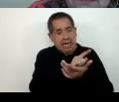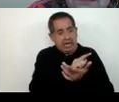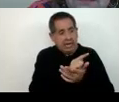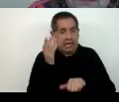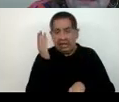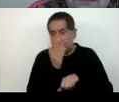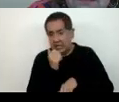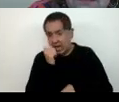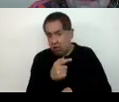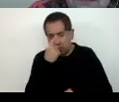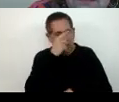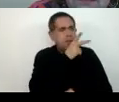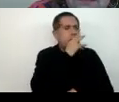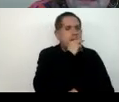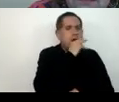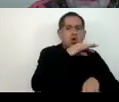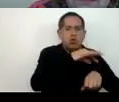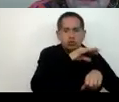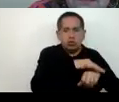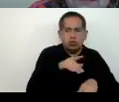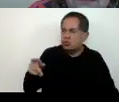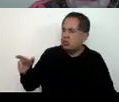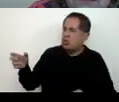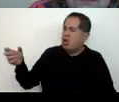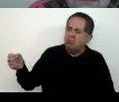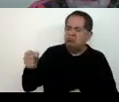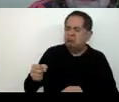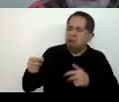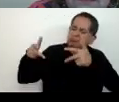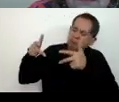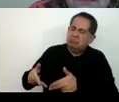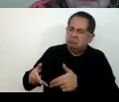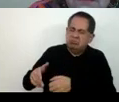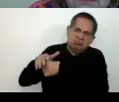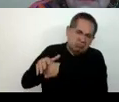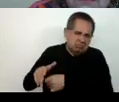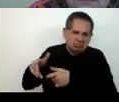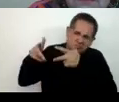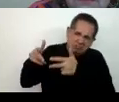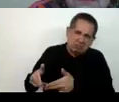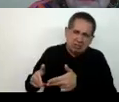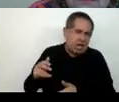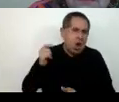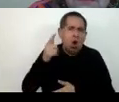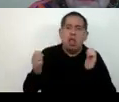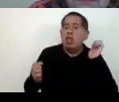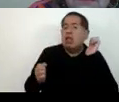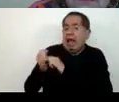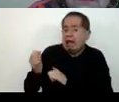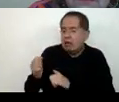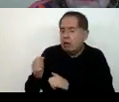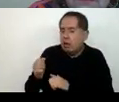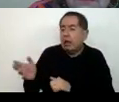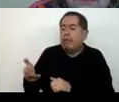de familia y o médicos que someten a sus hijas o son forzadas o por algún engaño se les somete a